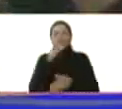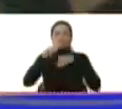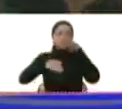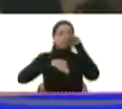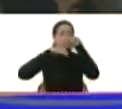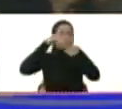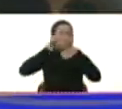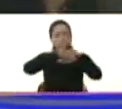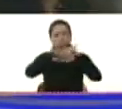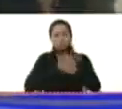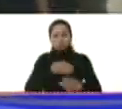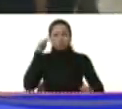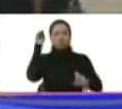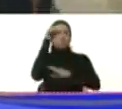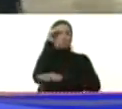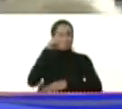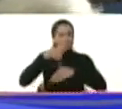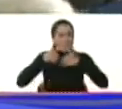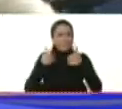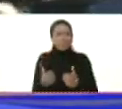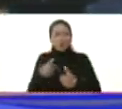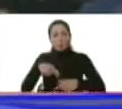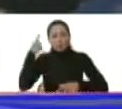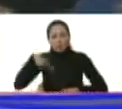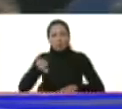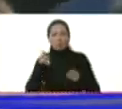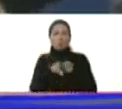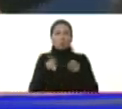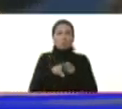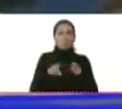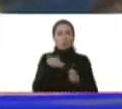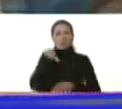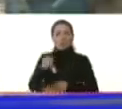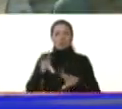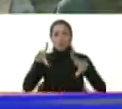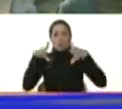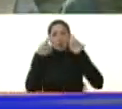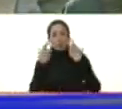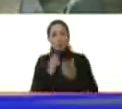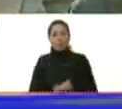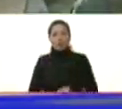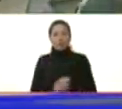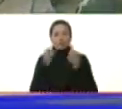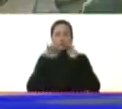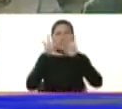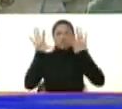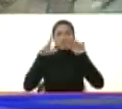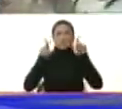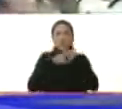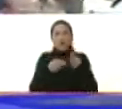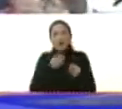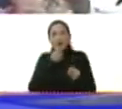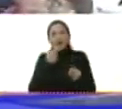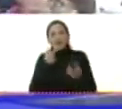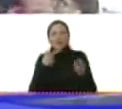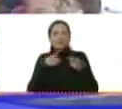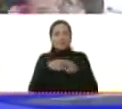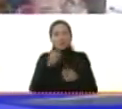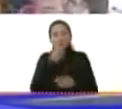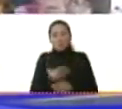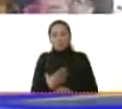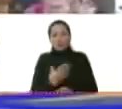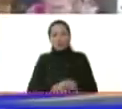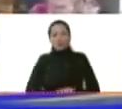agigantados hacia el futuro. Hoy tenemos un Estado La Guaira brillante, bonito, bueno,